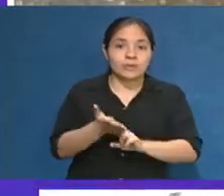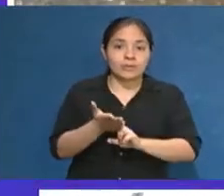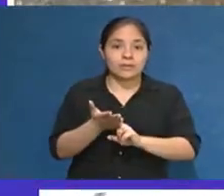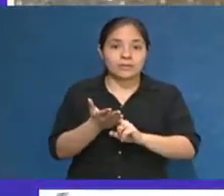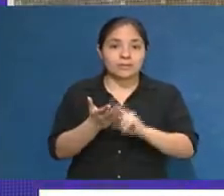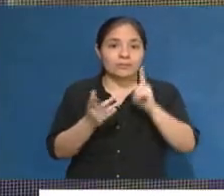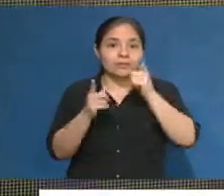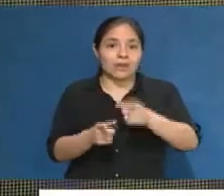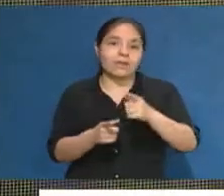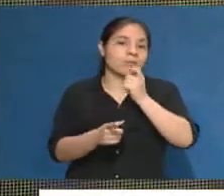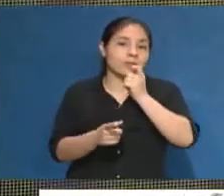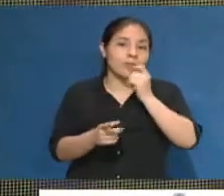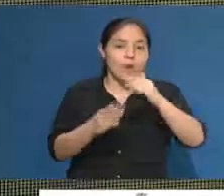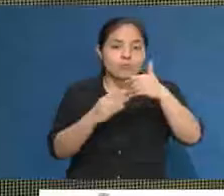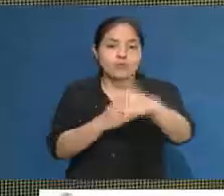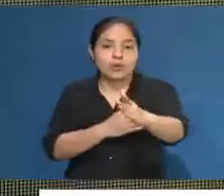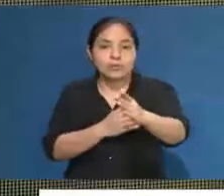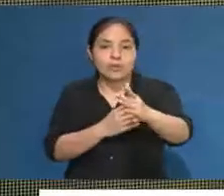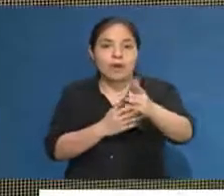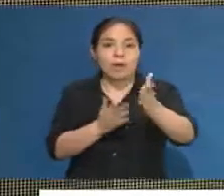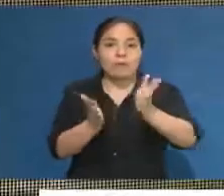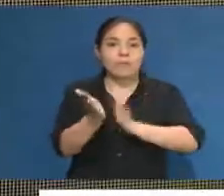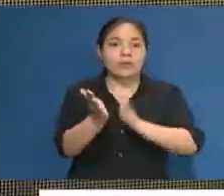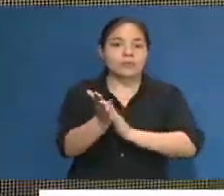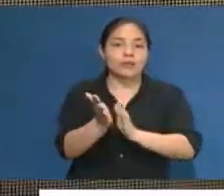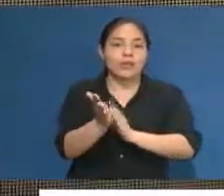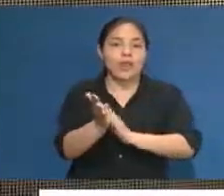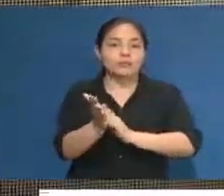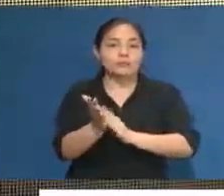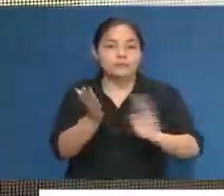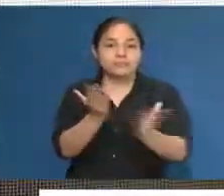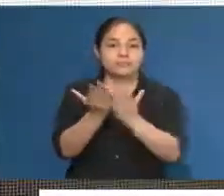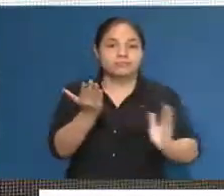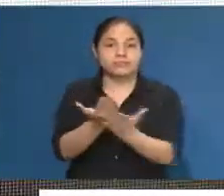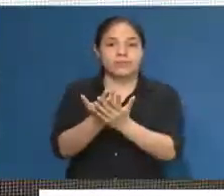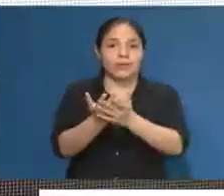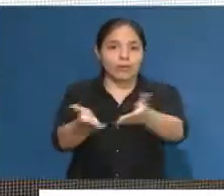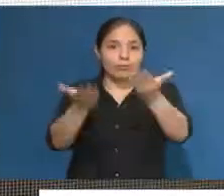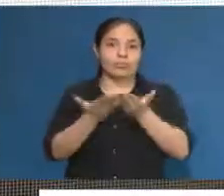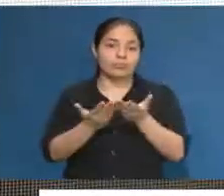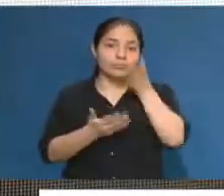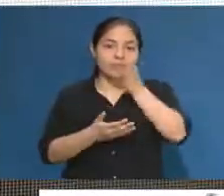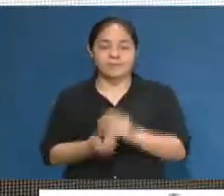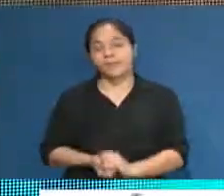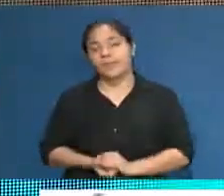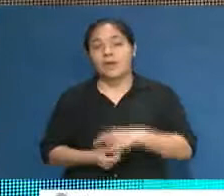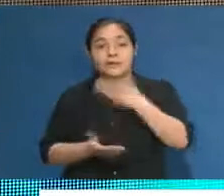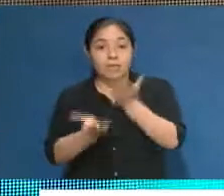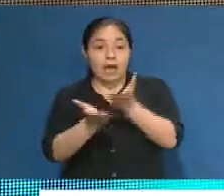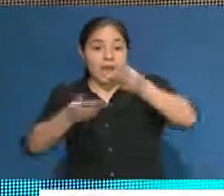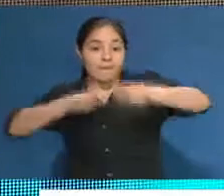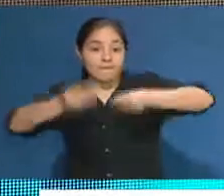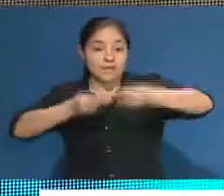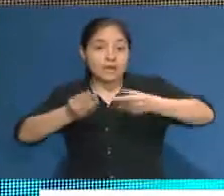ese es un grave problema. A todos los que les haya pasado, aprovecho ahora para decirles, les recomiendo que se acerquen a la distribuidora y que pidan la nueva fecha